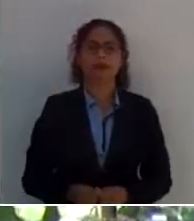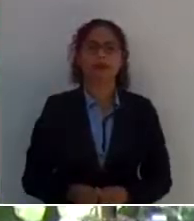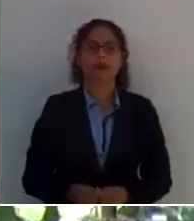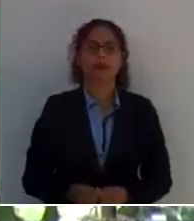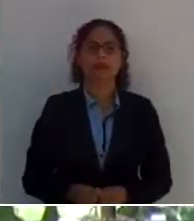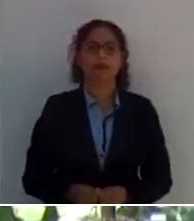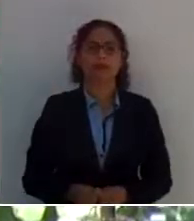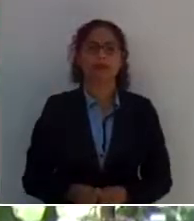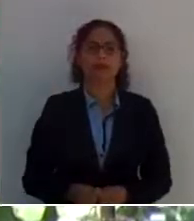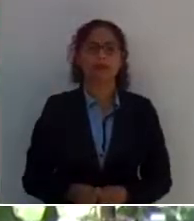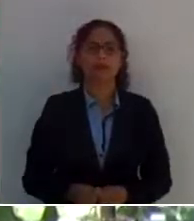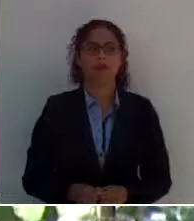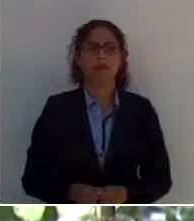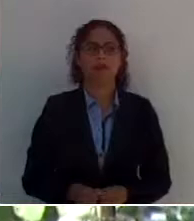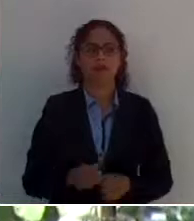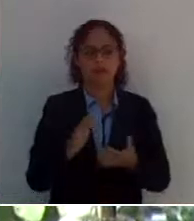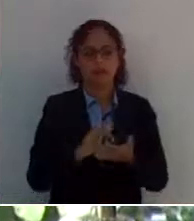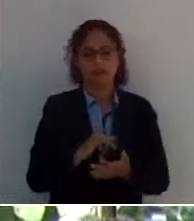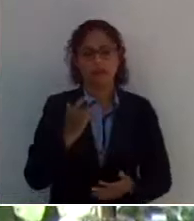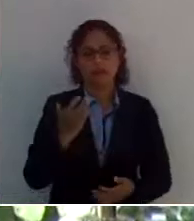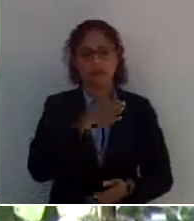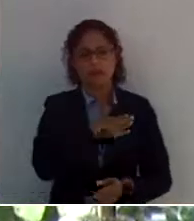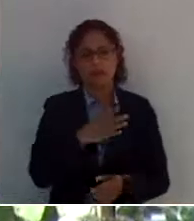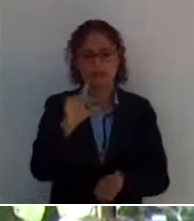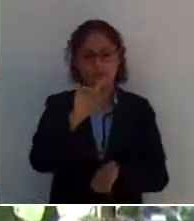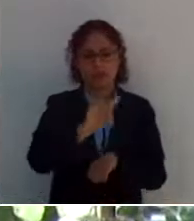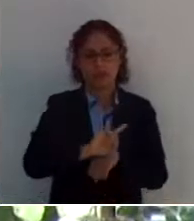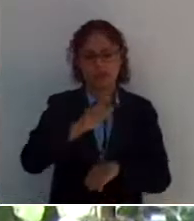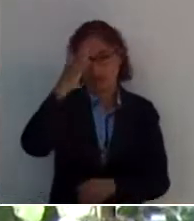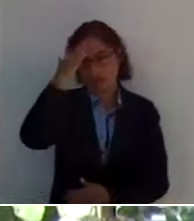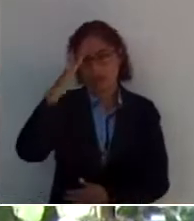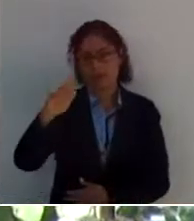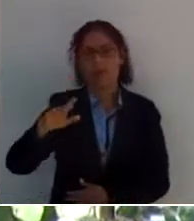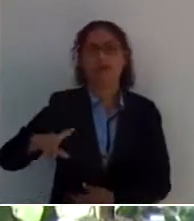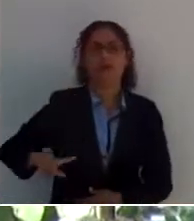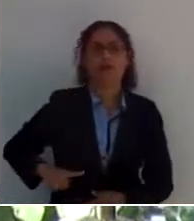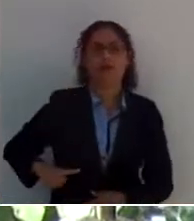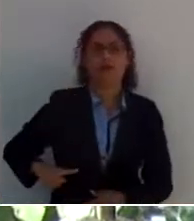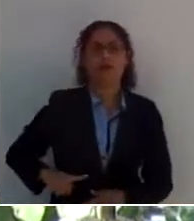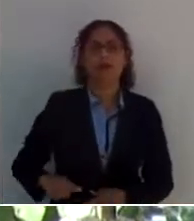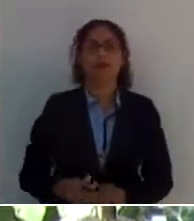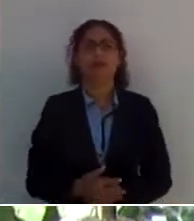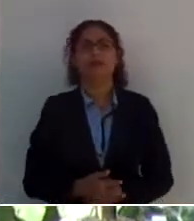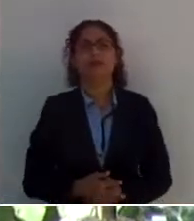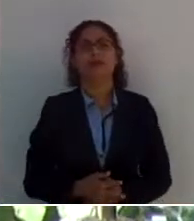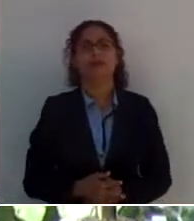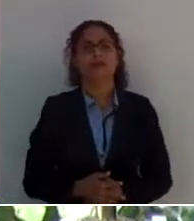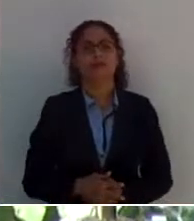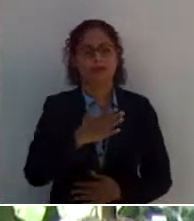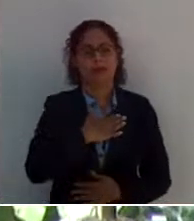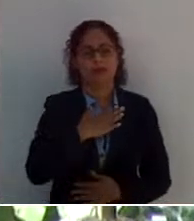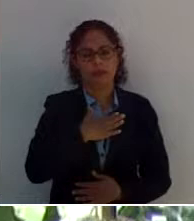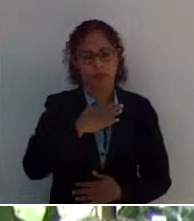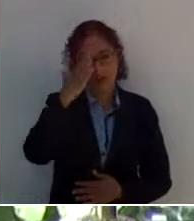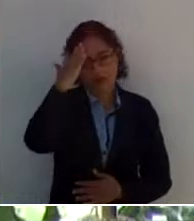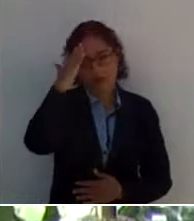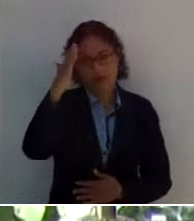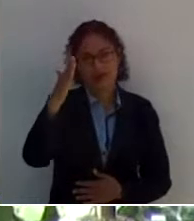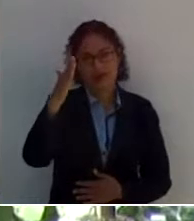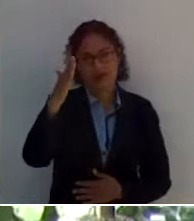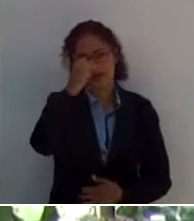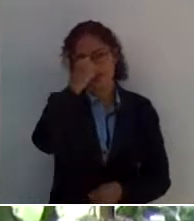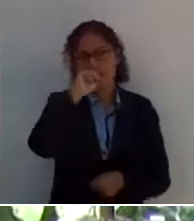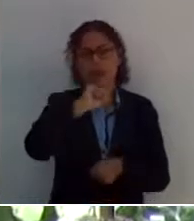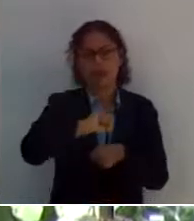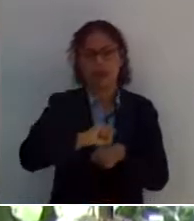Gracias, buenos días. Señor gobernador, Israel Patrón, secretario, muchas gracias